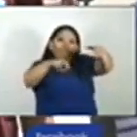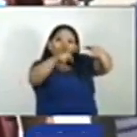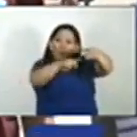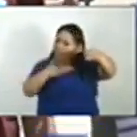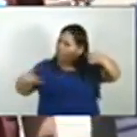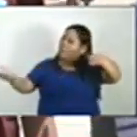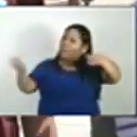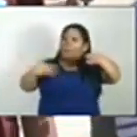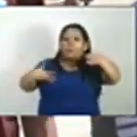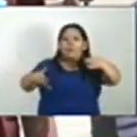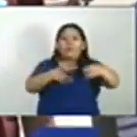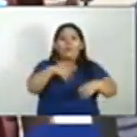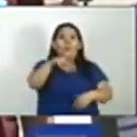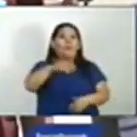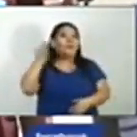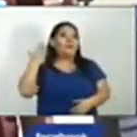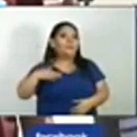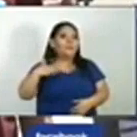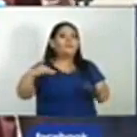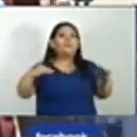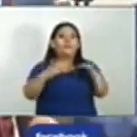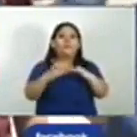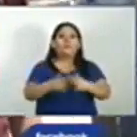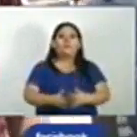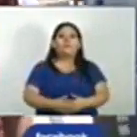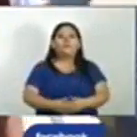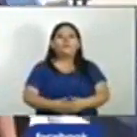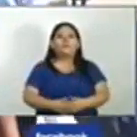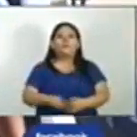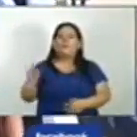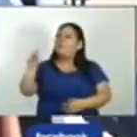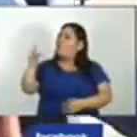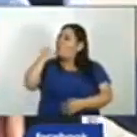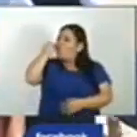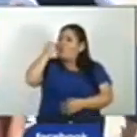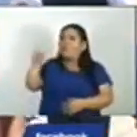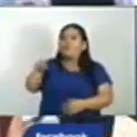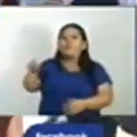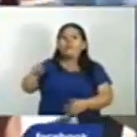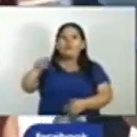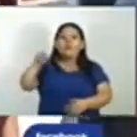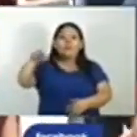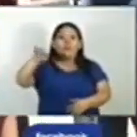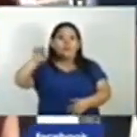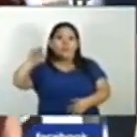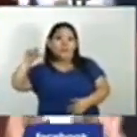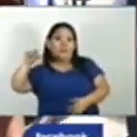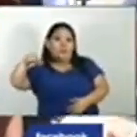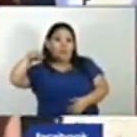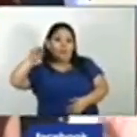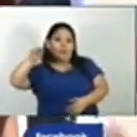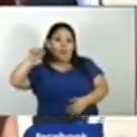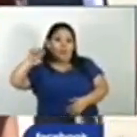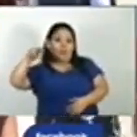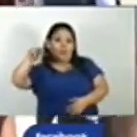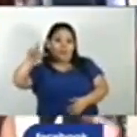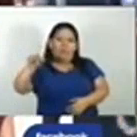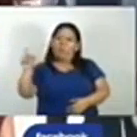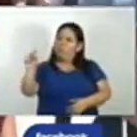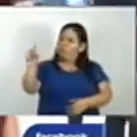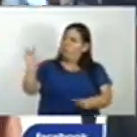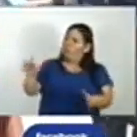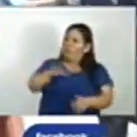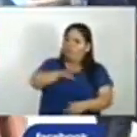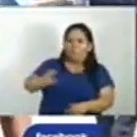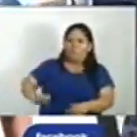a todos ellos para que vivieran la experiencia también. Perfecto. Ajá. ¿Y usted, joven, cómo se llama? Ethan Díaz. Okay. Cuénteme, ¿por qué El Salvador? ¿Qué le ha gustado?